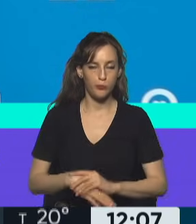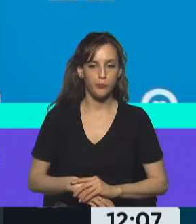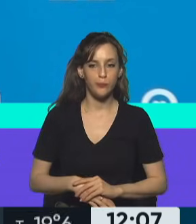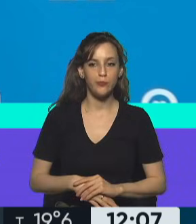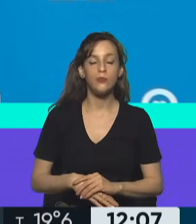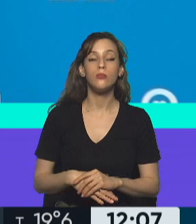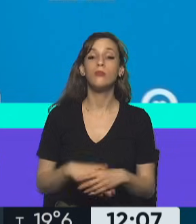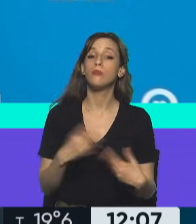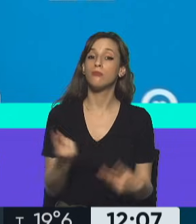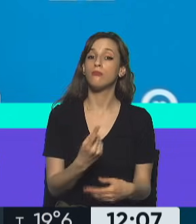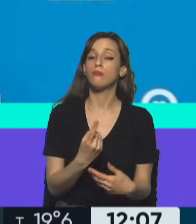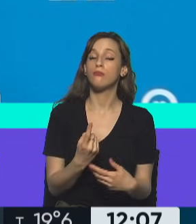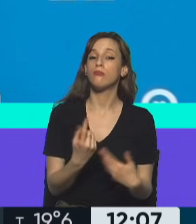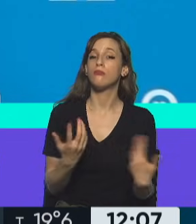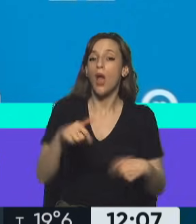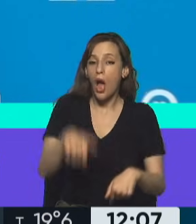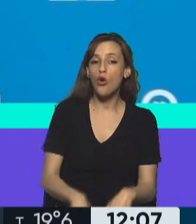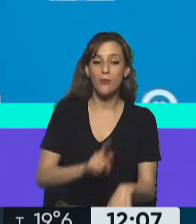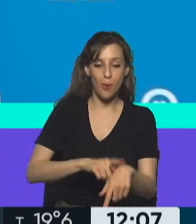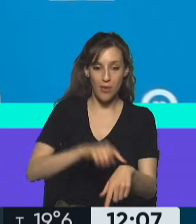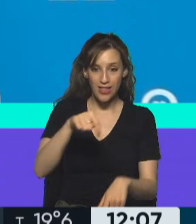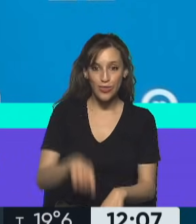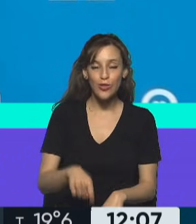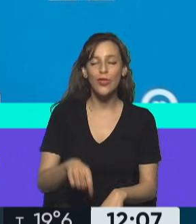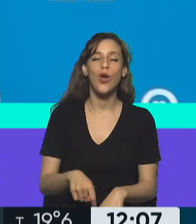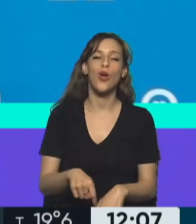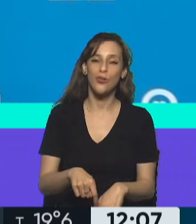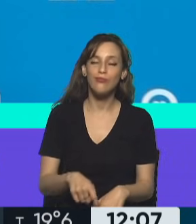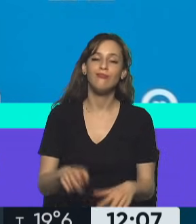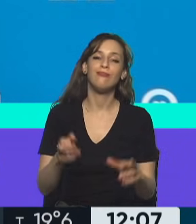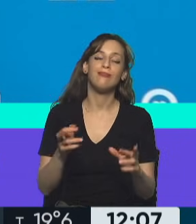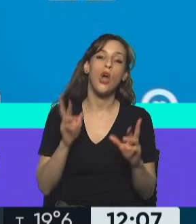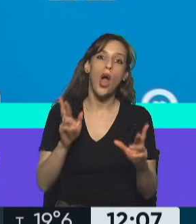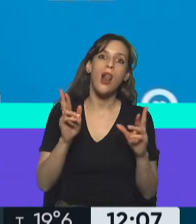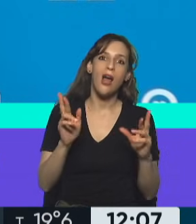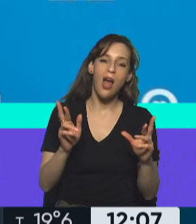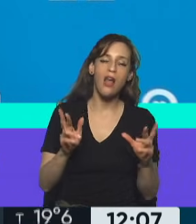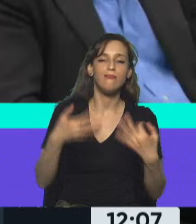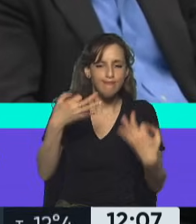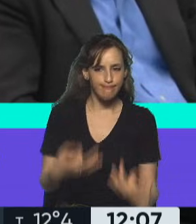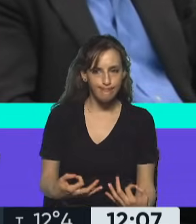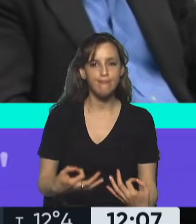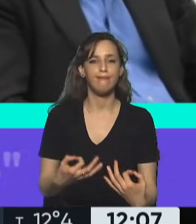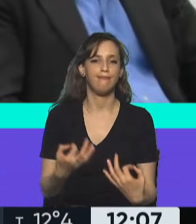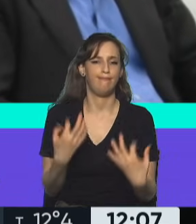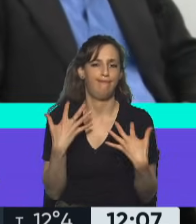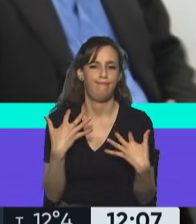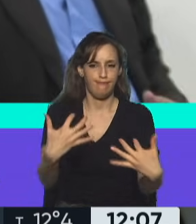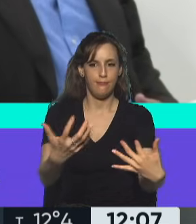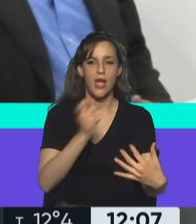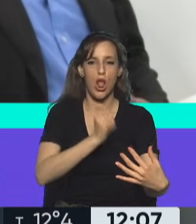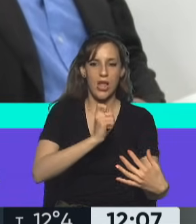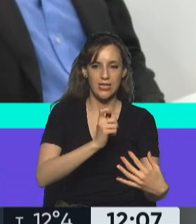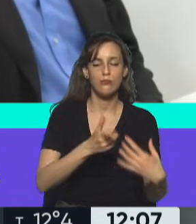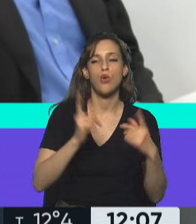que estamos todos construyendo este espacio y espero que sea lo más saludable posible para el trabajo del periodismo, para la comunicación